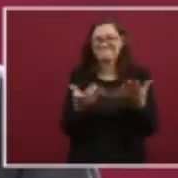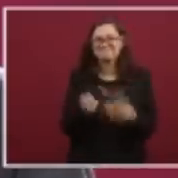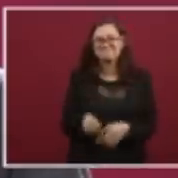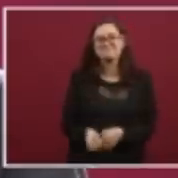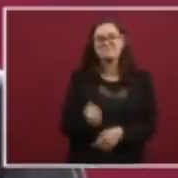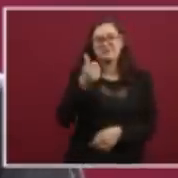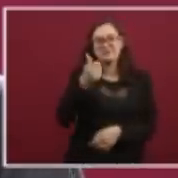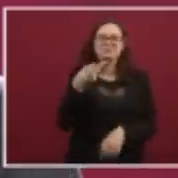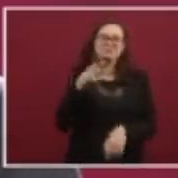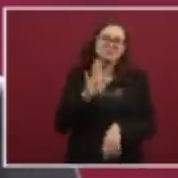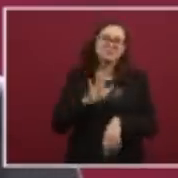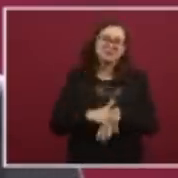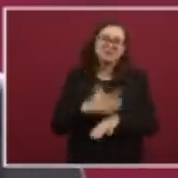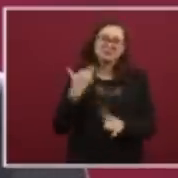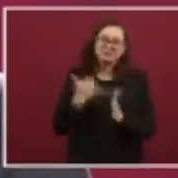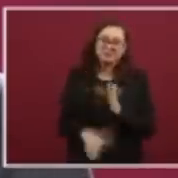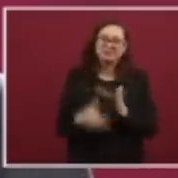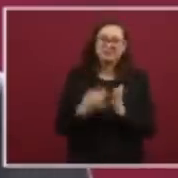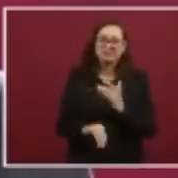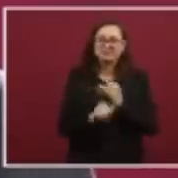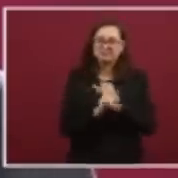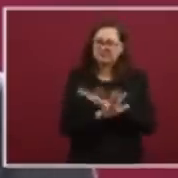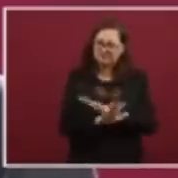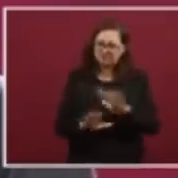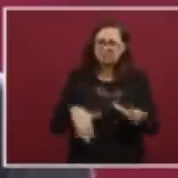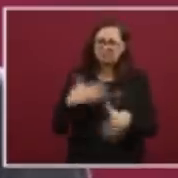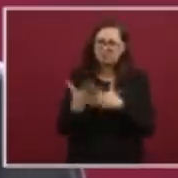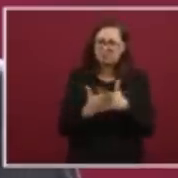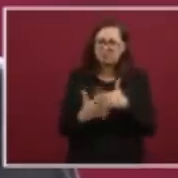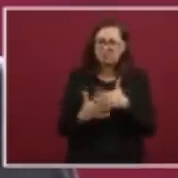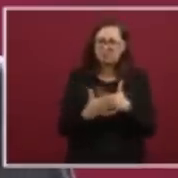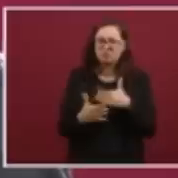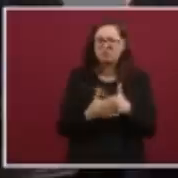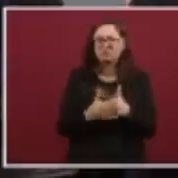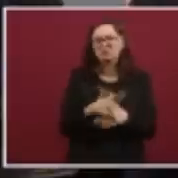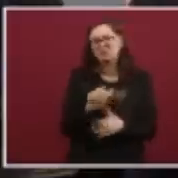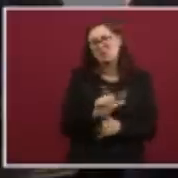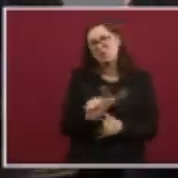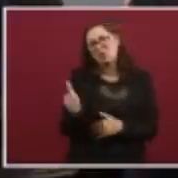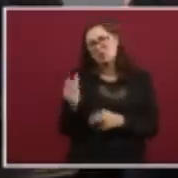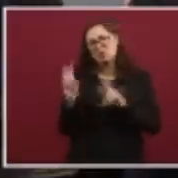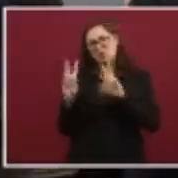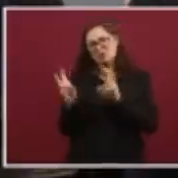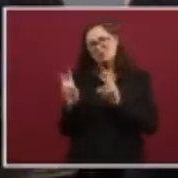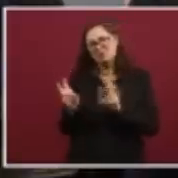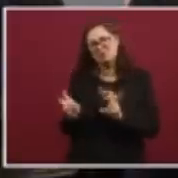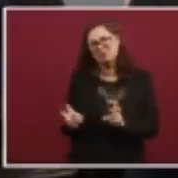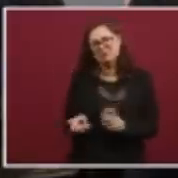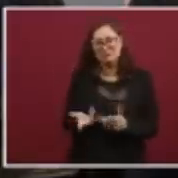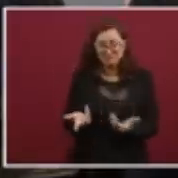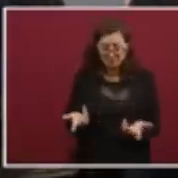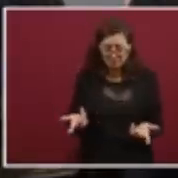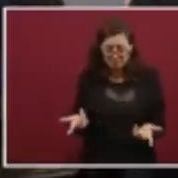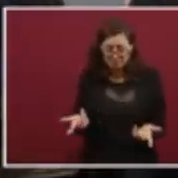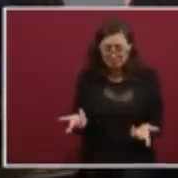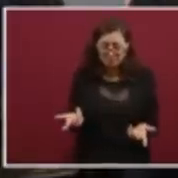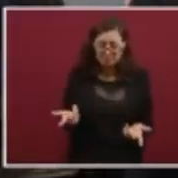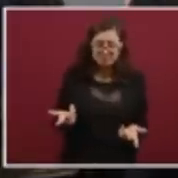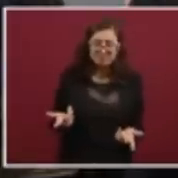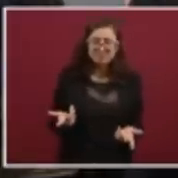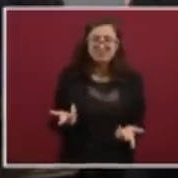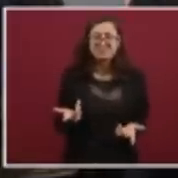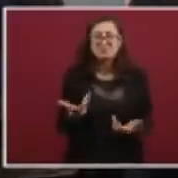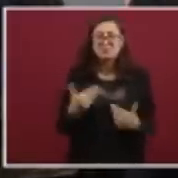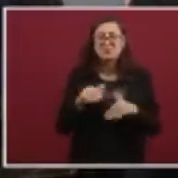hace falta información, entonces vamos a dar toda esta información. Lo demás acerca de